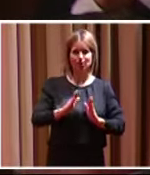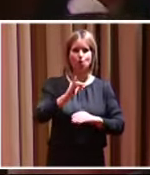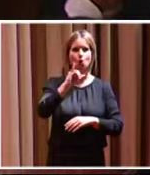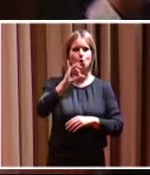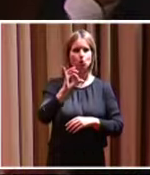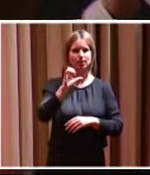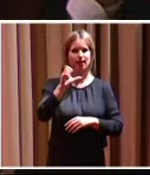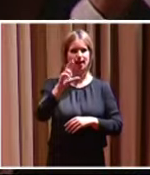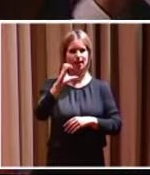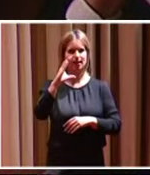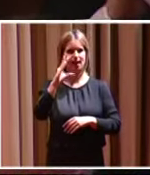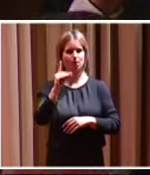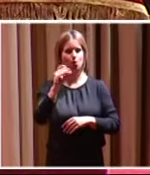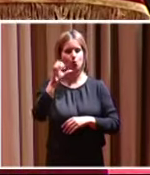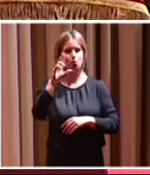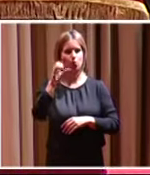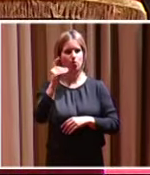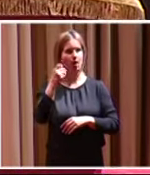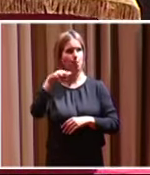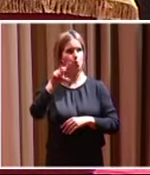José Arcadio Roda Murillo.